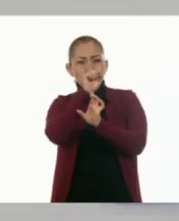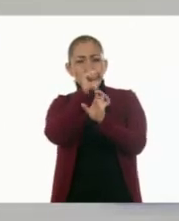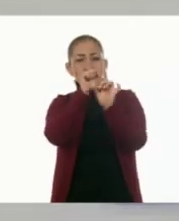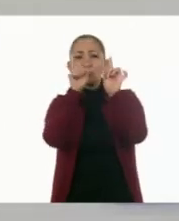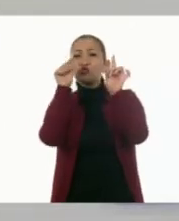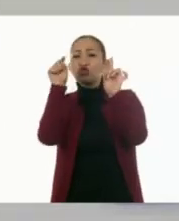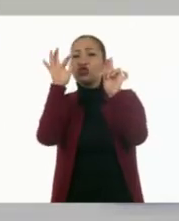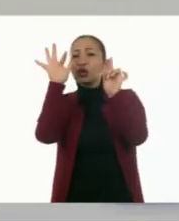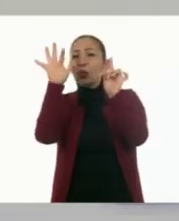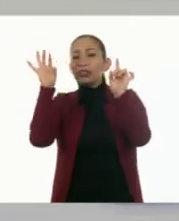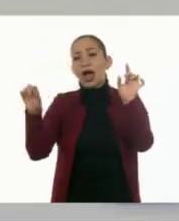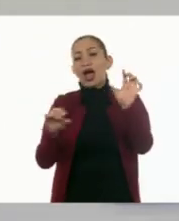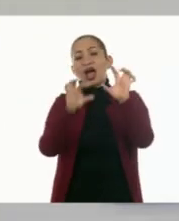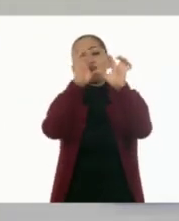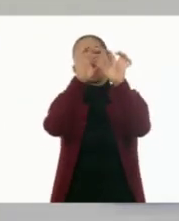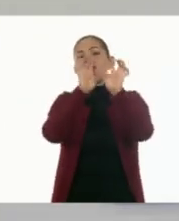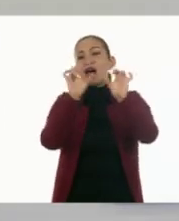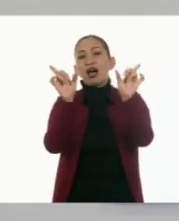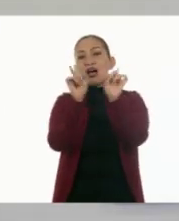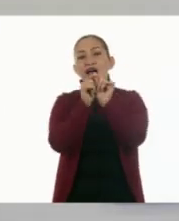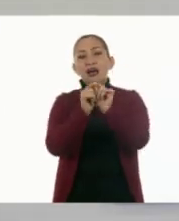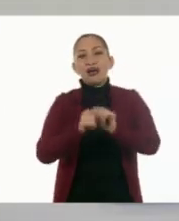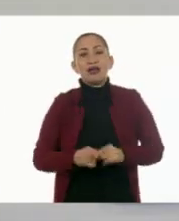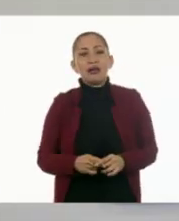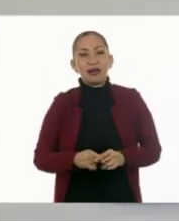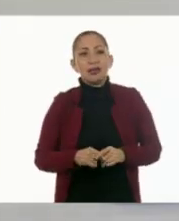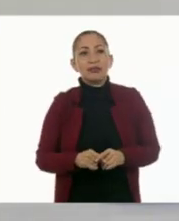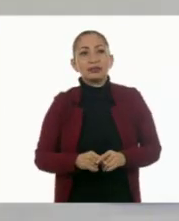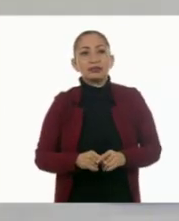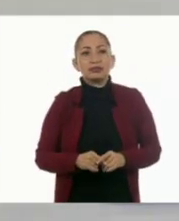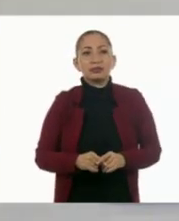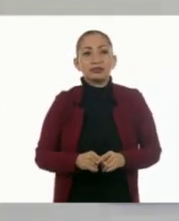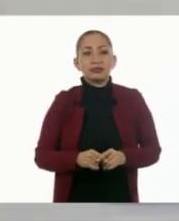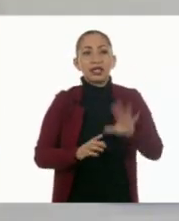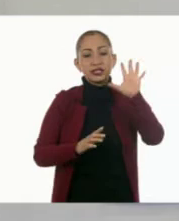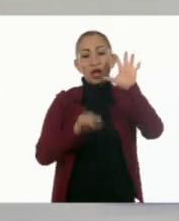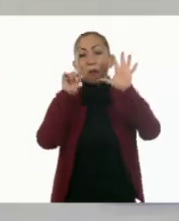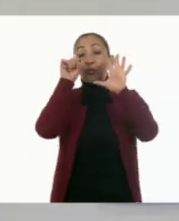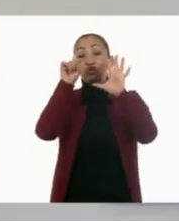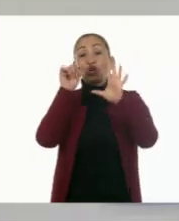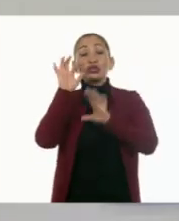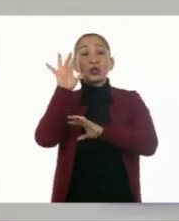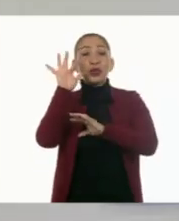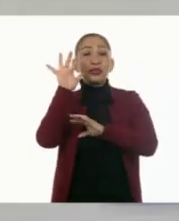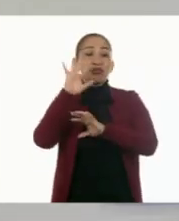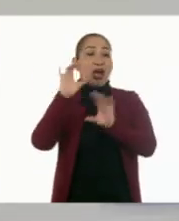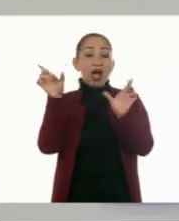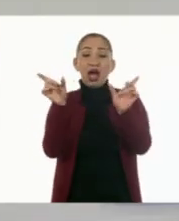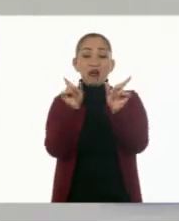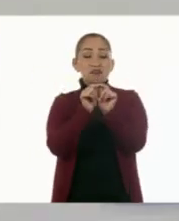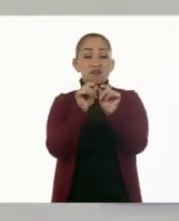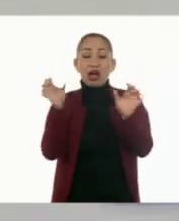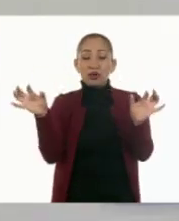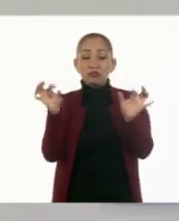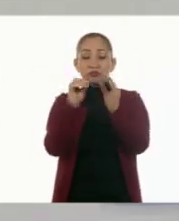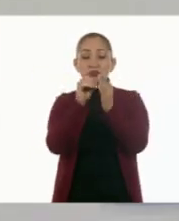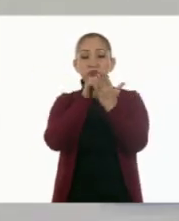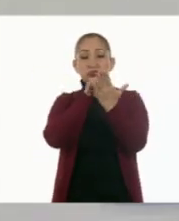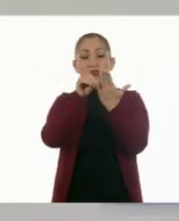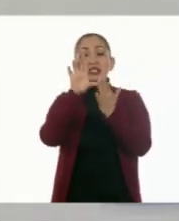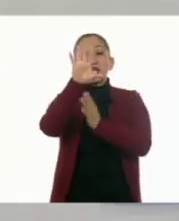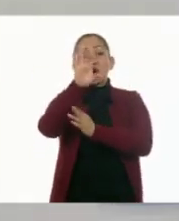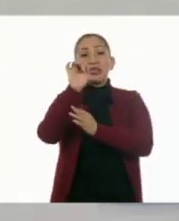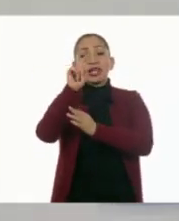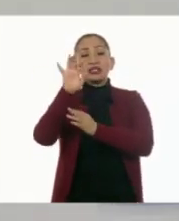bueno, este va a ser el entero. El entero. 5 enteros más 50 centésimos nos va a dar un resultado de 5